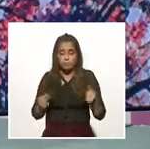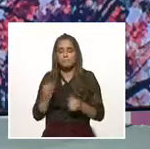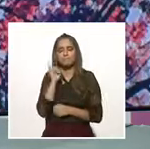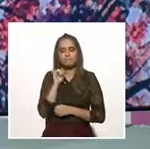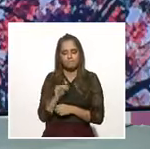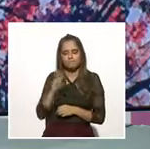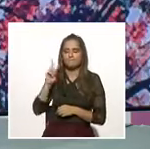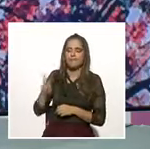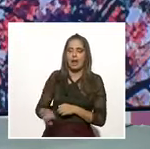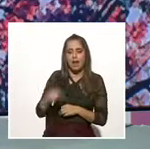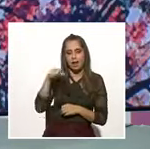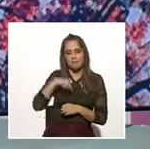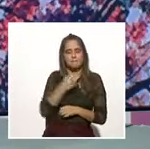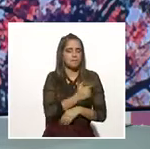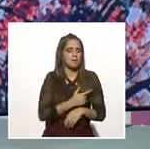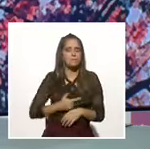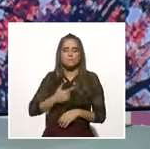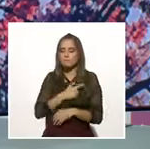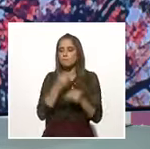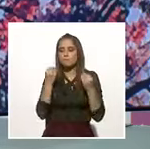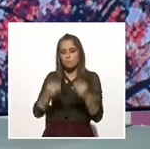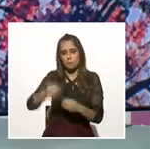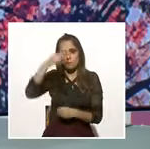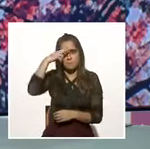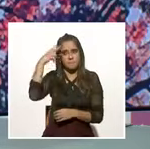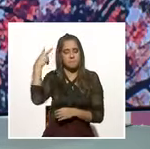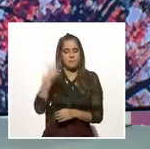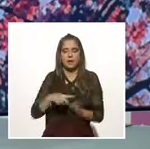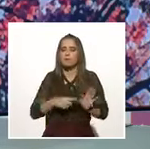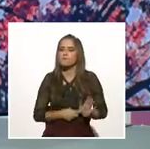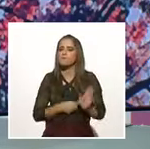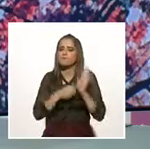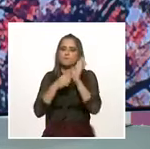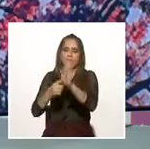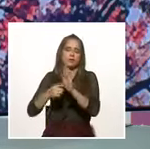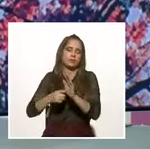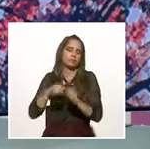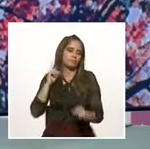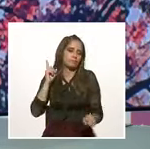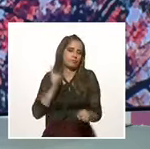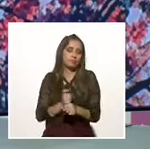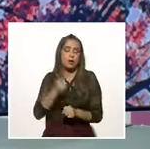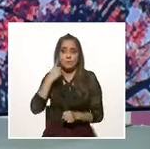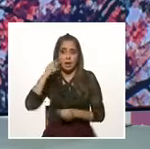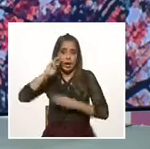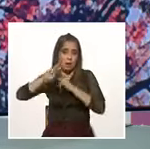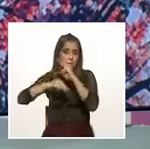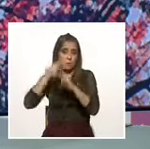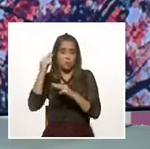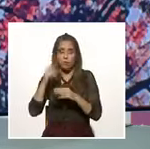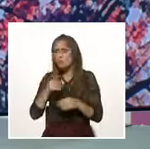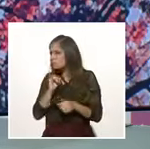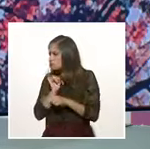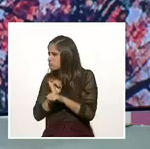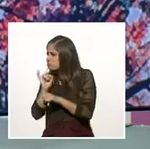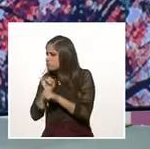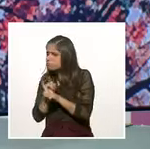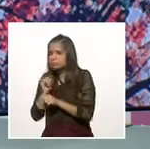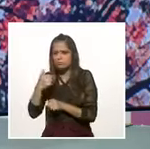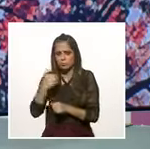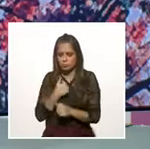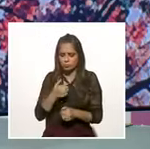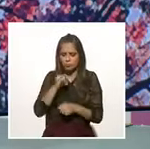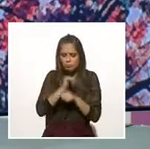me encanta decirlo. Porque los estudios de resiliencia, pues, son mundiales. A mí me gusta mucho apoyarme en los